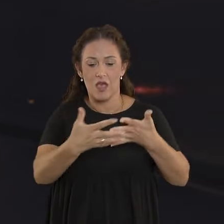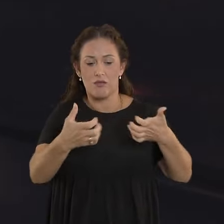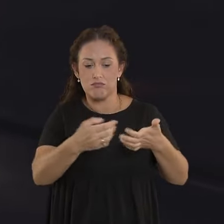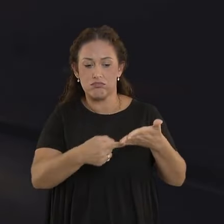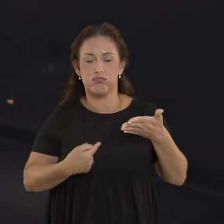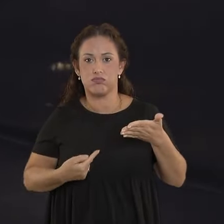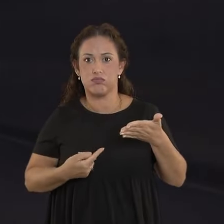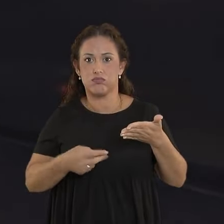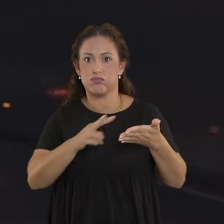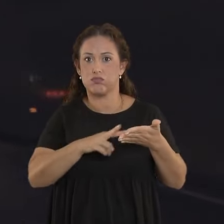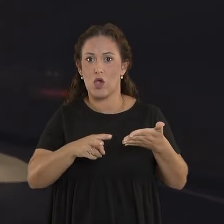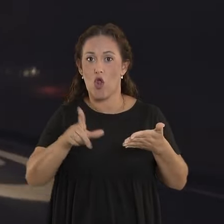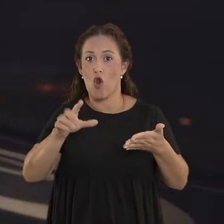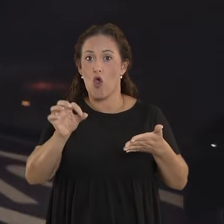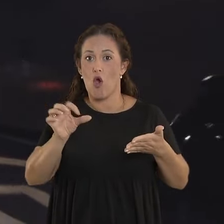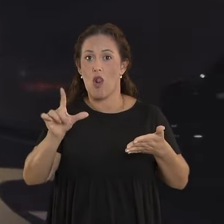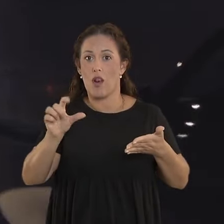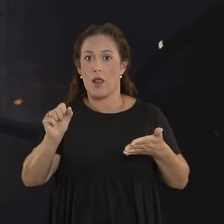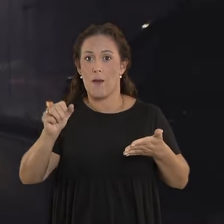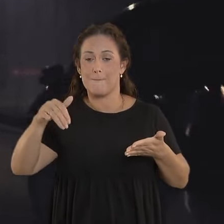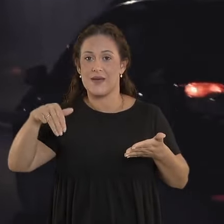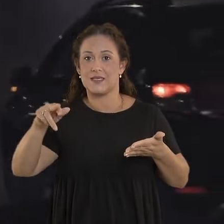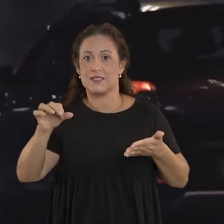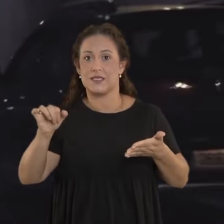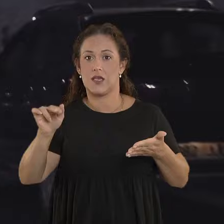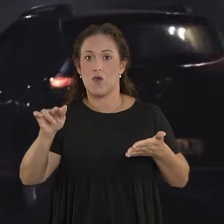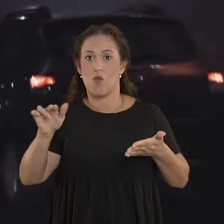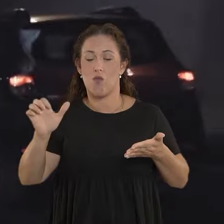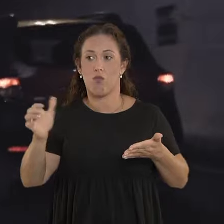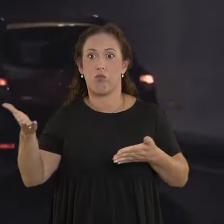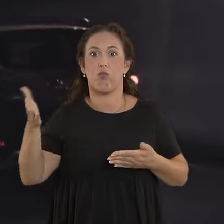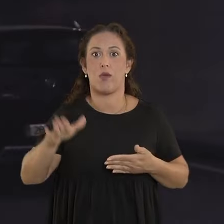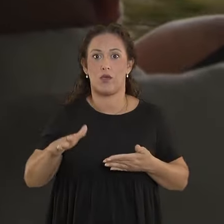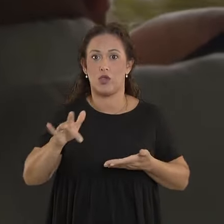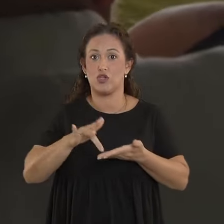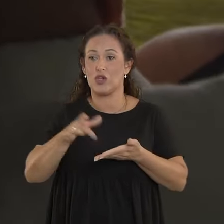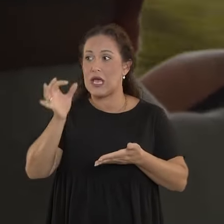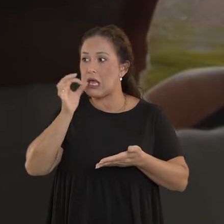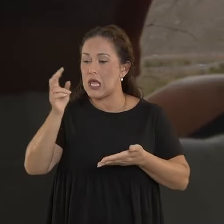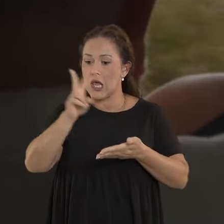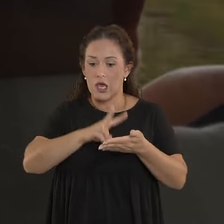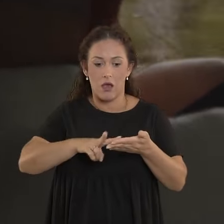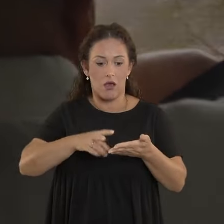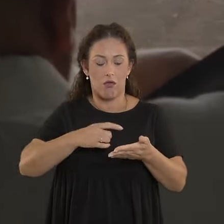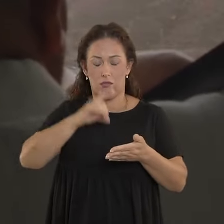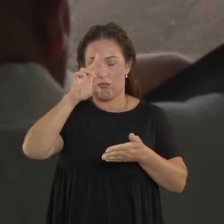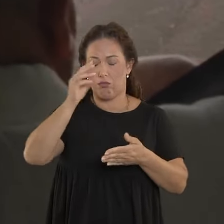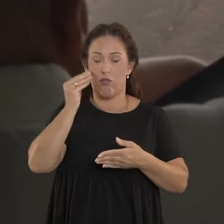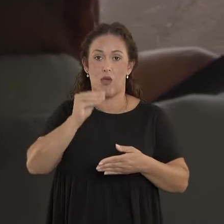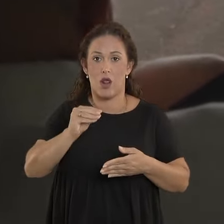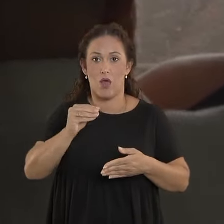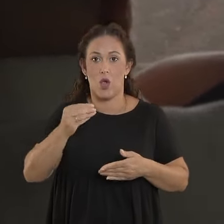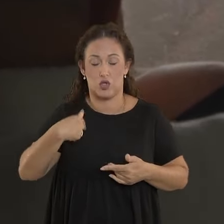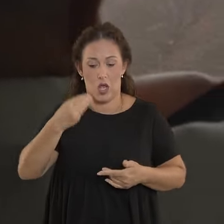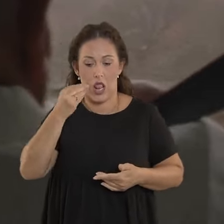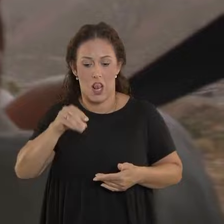decía: ha fallecido Lola Massieu. Me quedé helado cuando leyó el mensaje. Helado